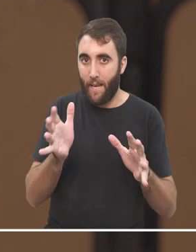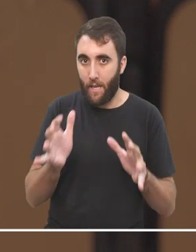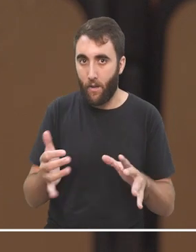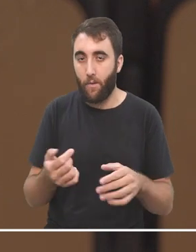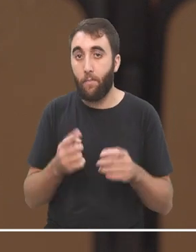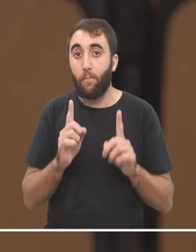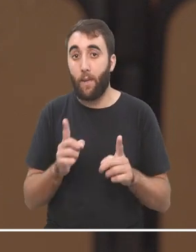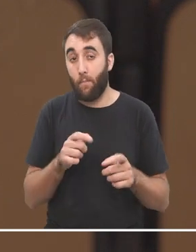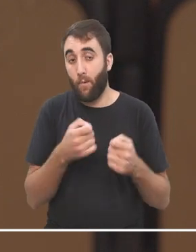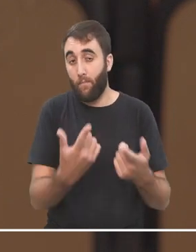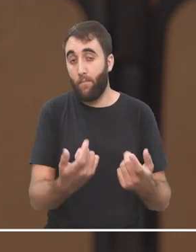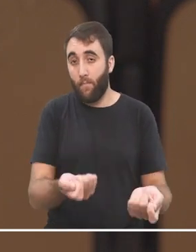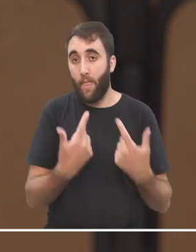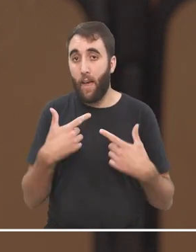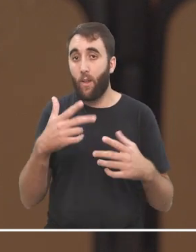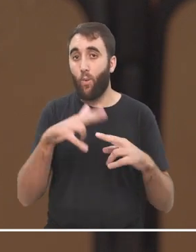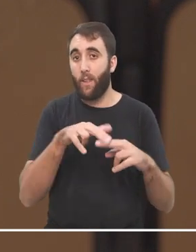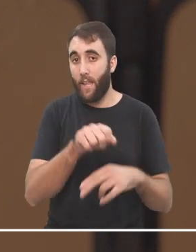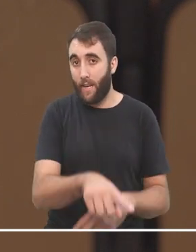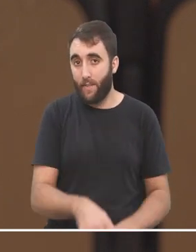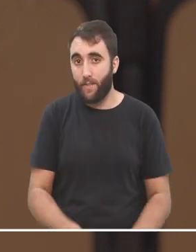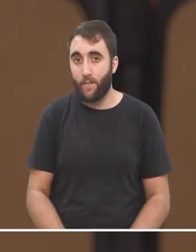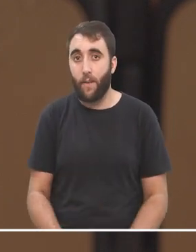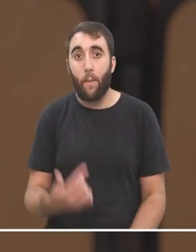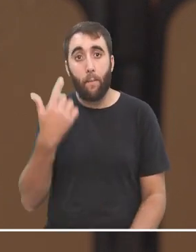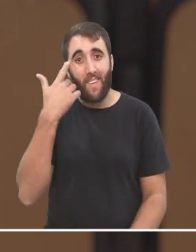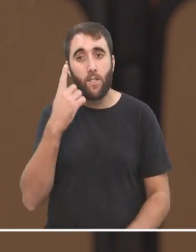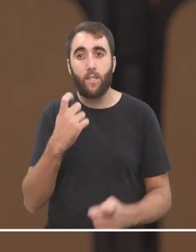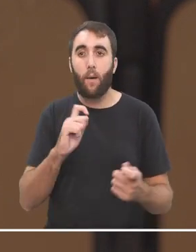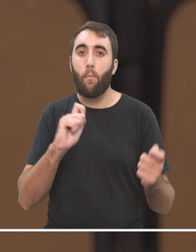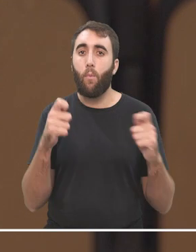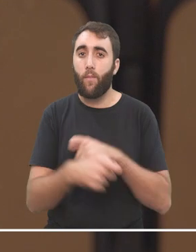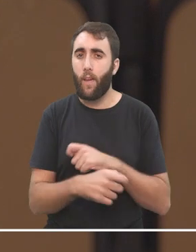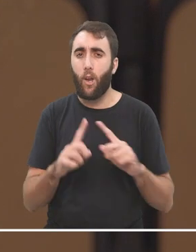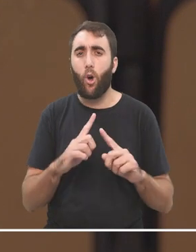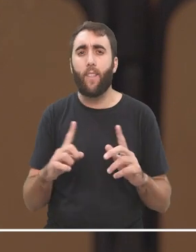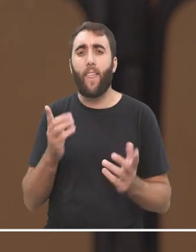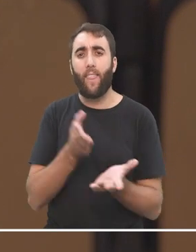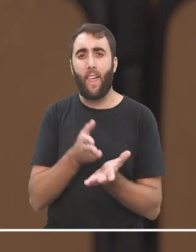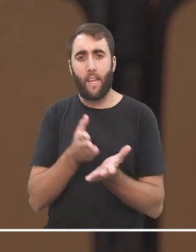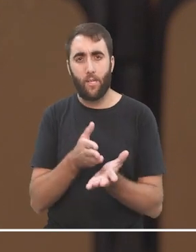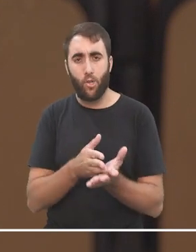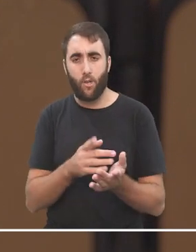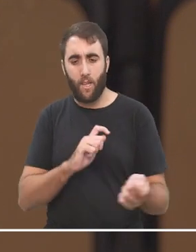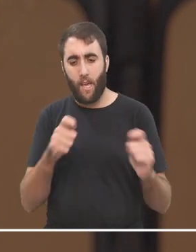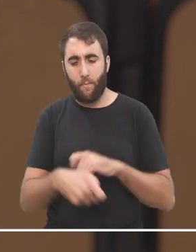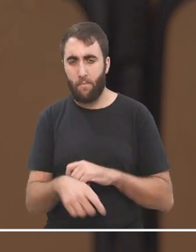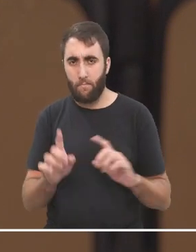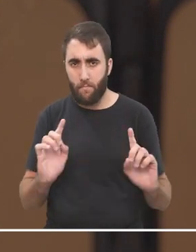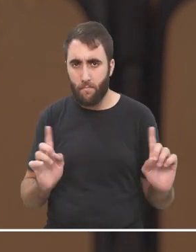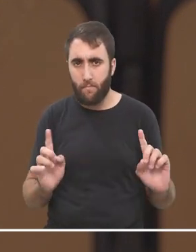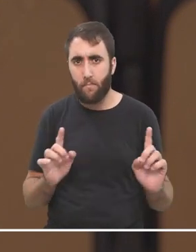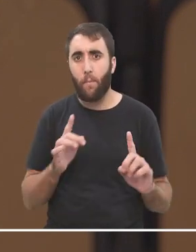que ofrece al exterior. Pienso que lo que tenemos que modificar no son tanto los derechos como a lo